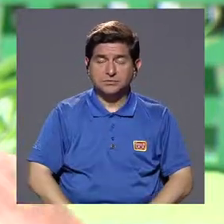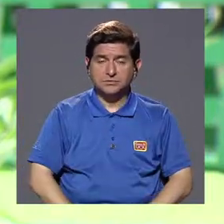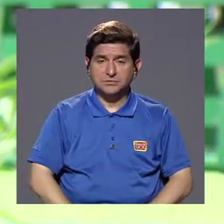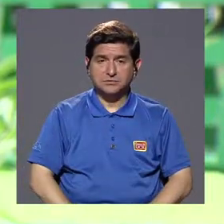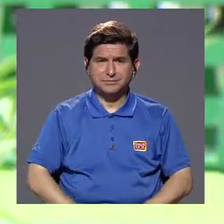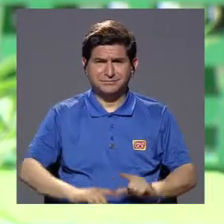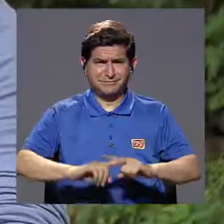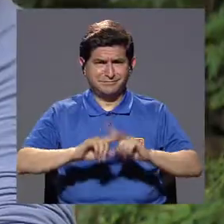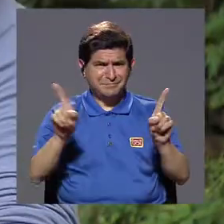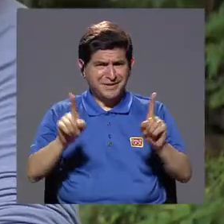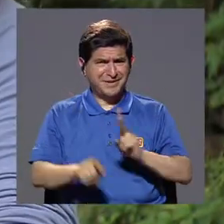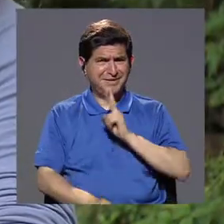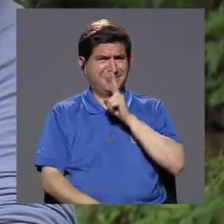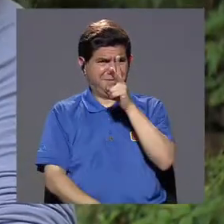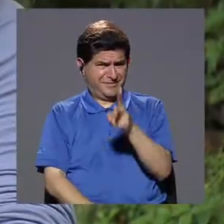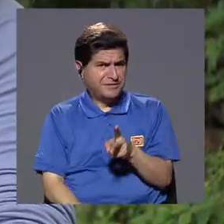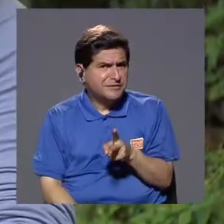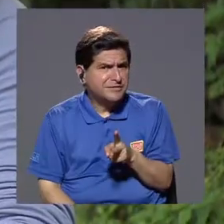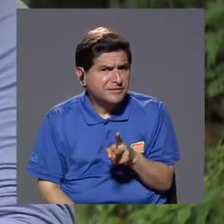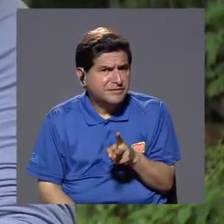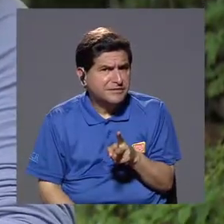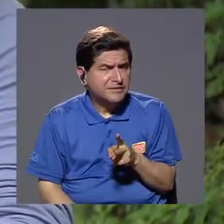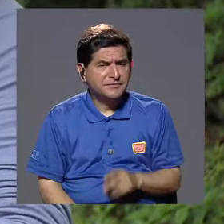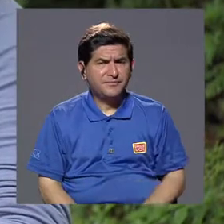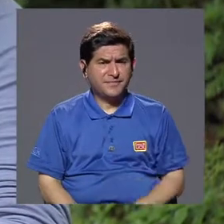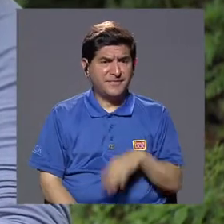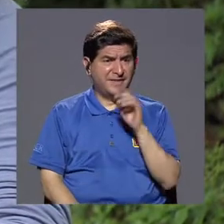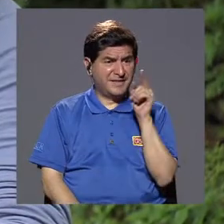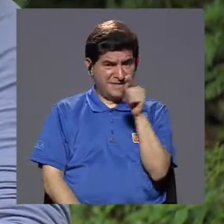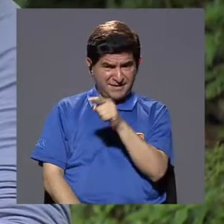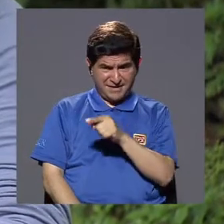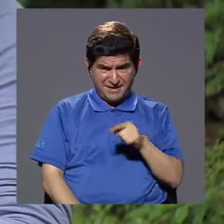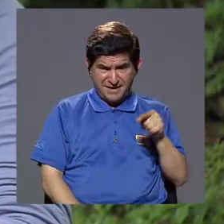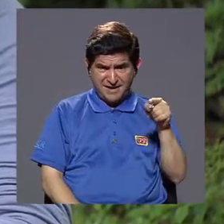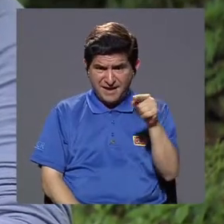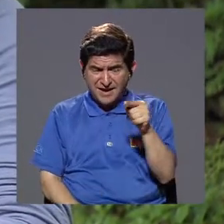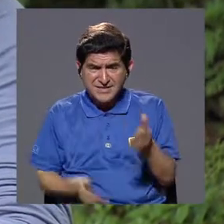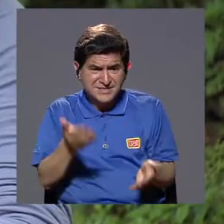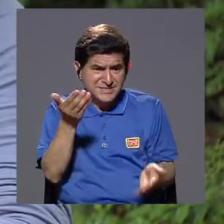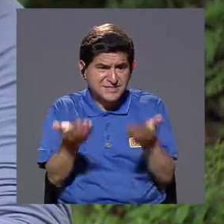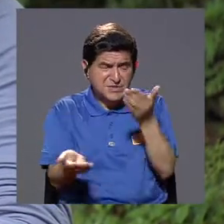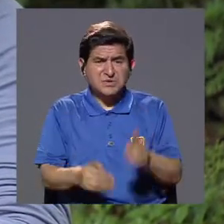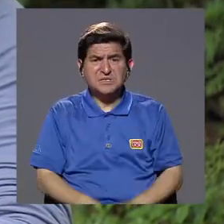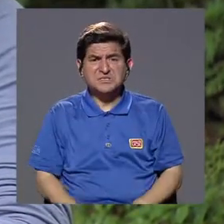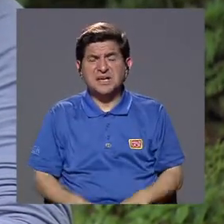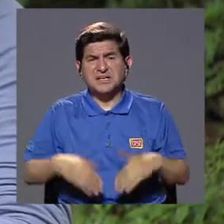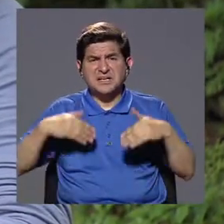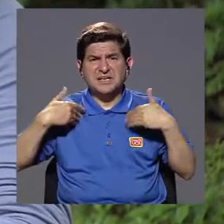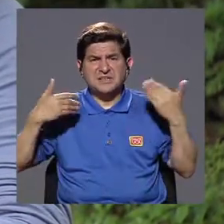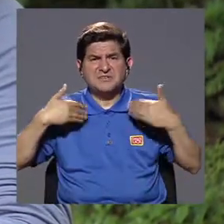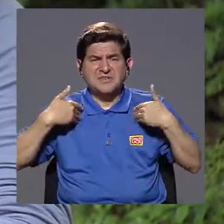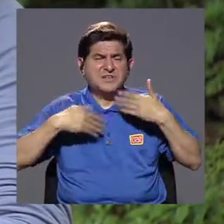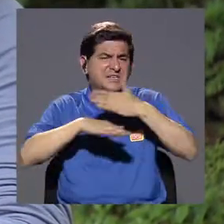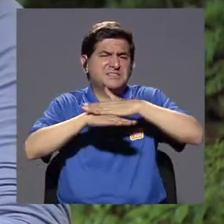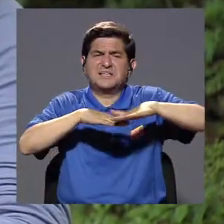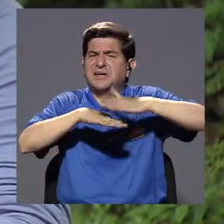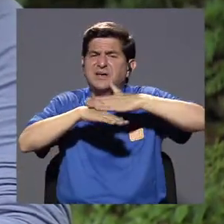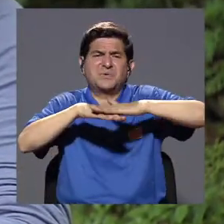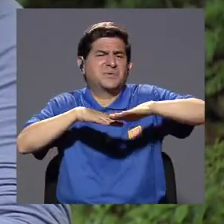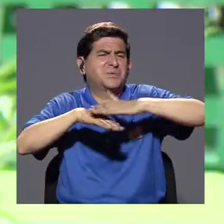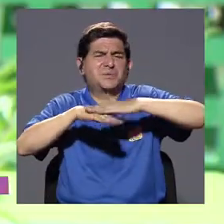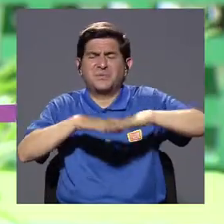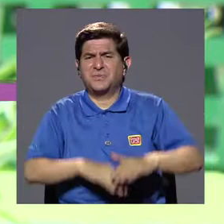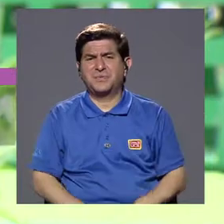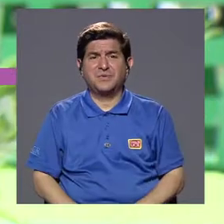esas son pudieran darnos felicidad es muy superficial es muy estilo esto que te decía como un